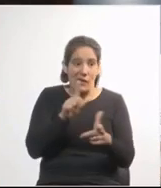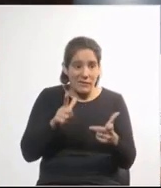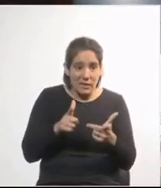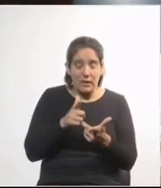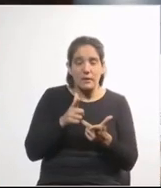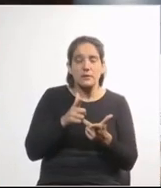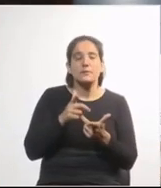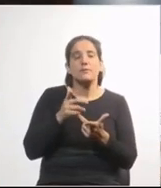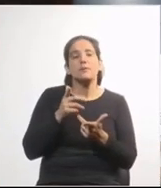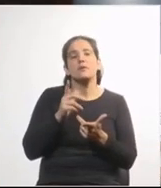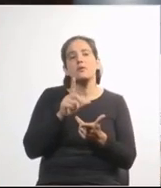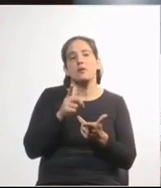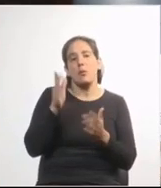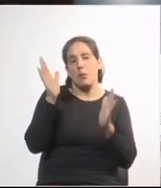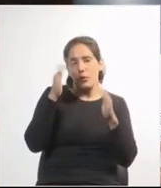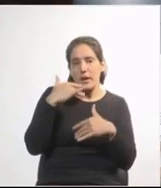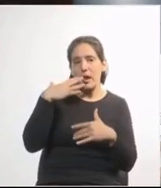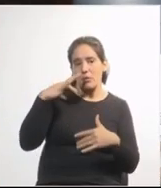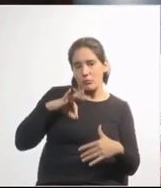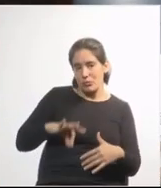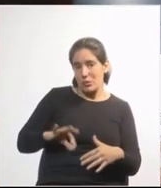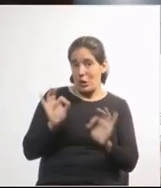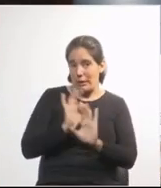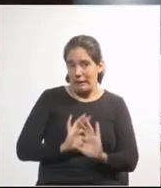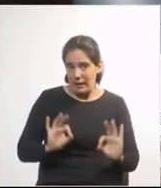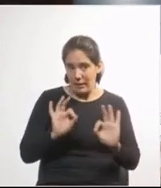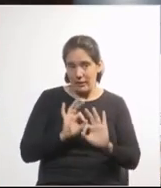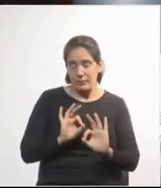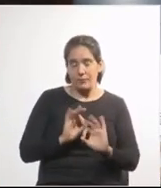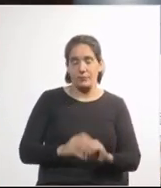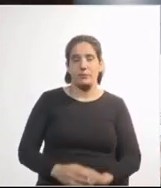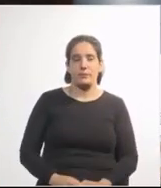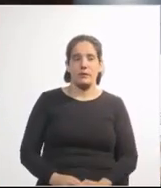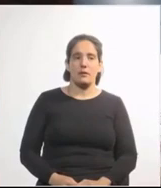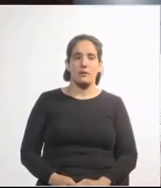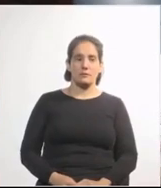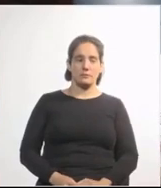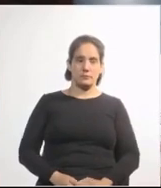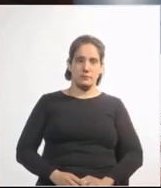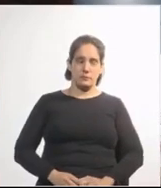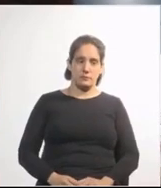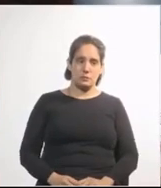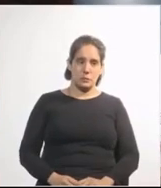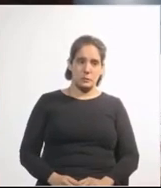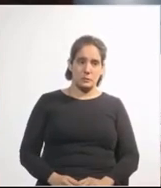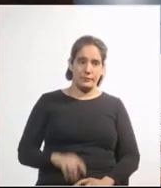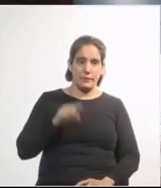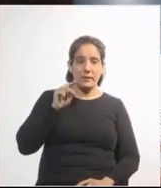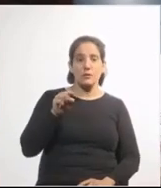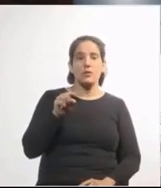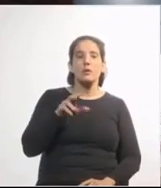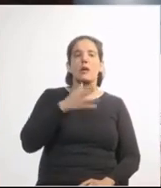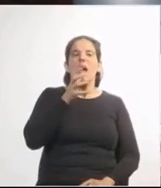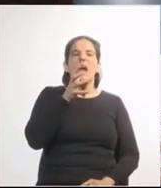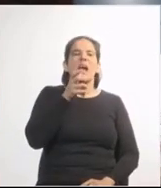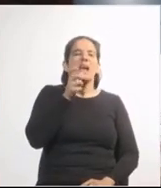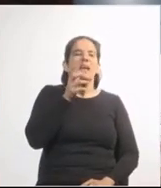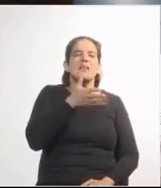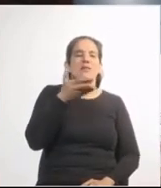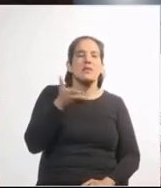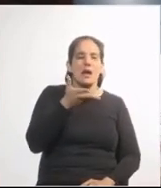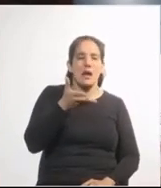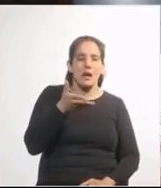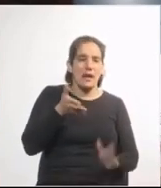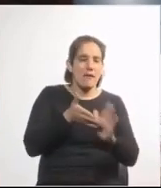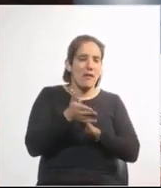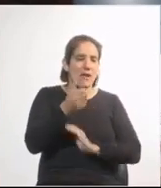manera, habían perdido el empleo y por lo tanto el 100% de sus ingresos. Esto es, para resolver